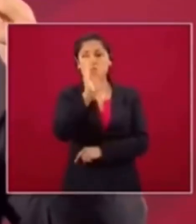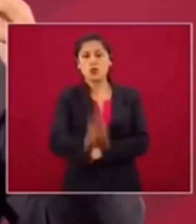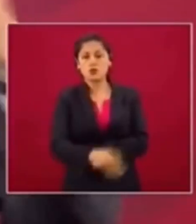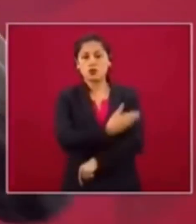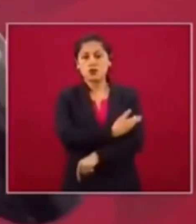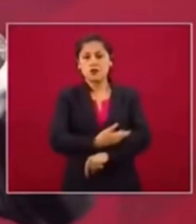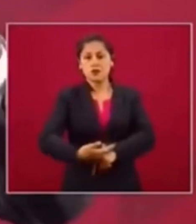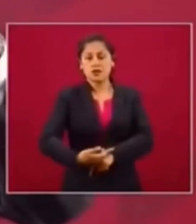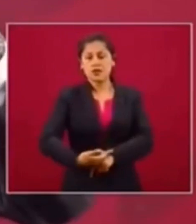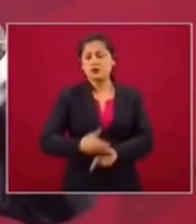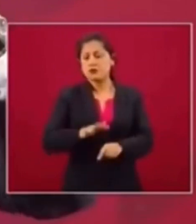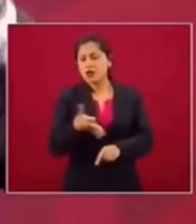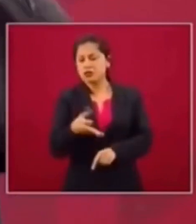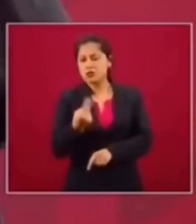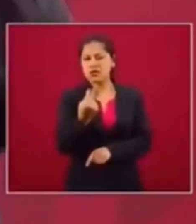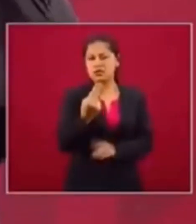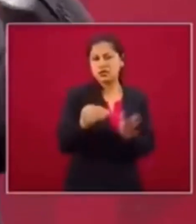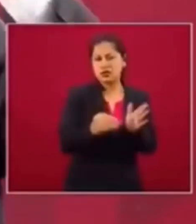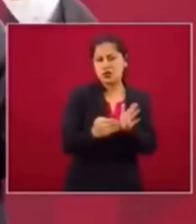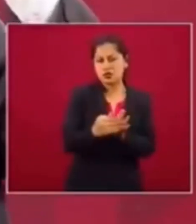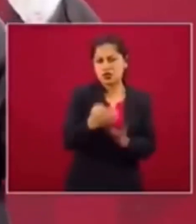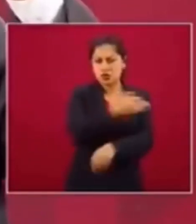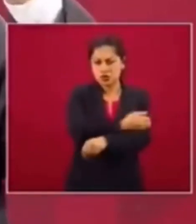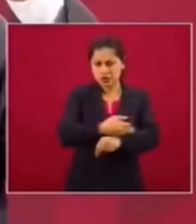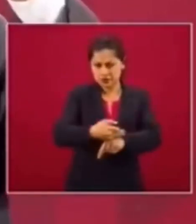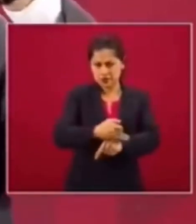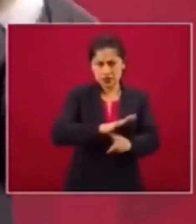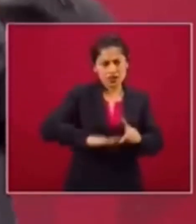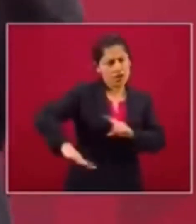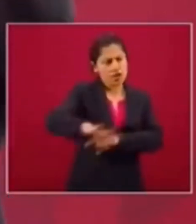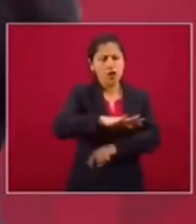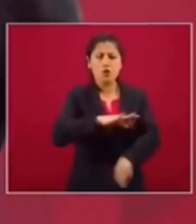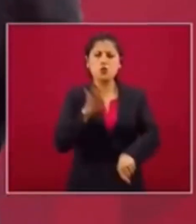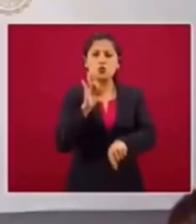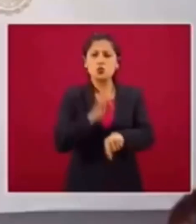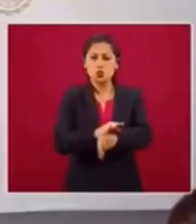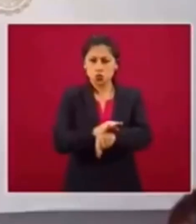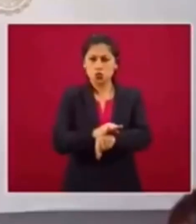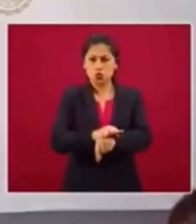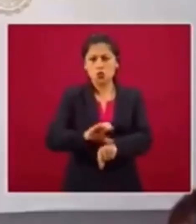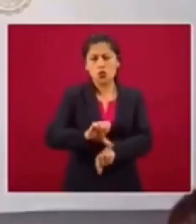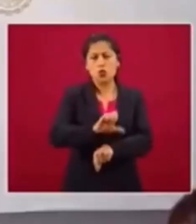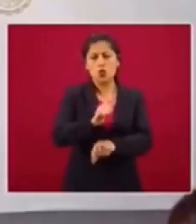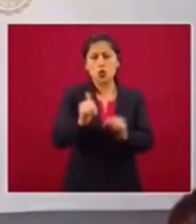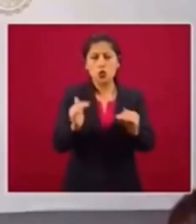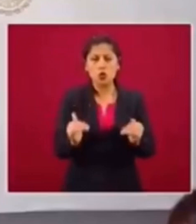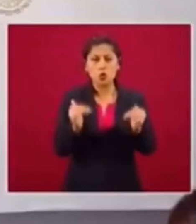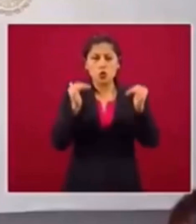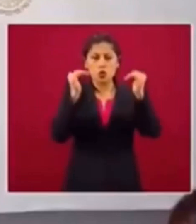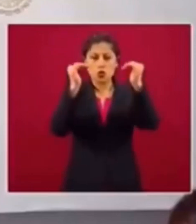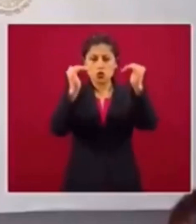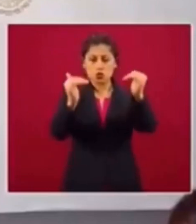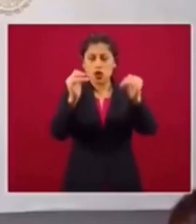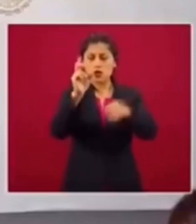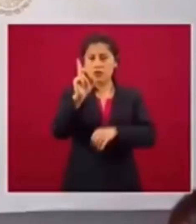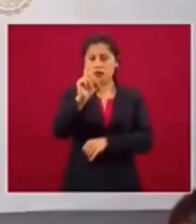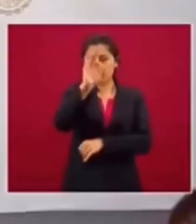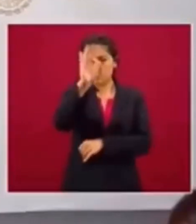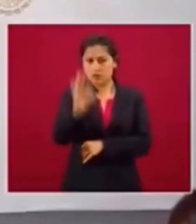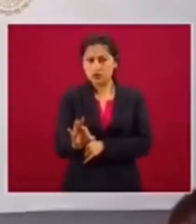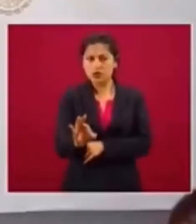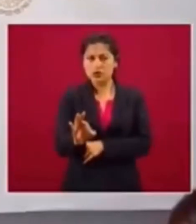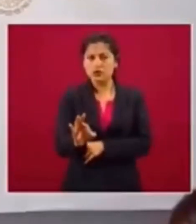de familias y 7 millones que es el 30% los que están hacia arriba